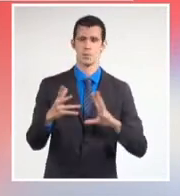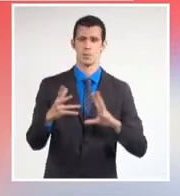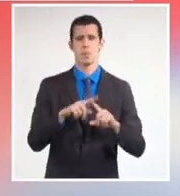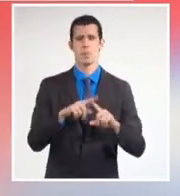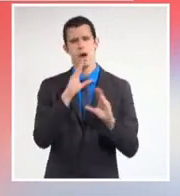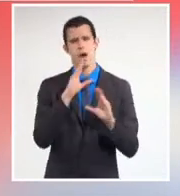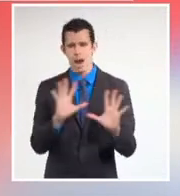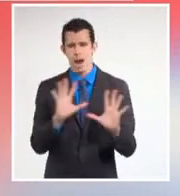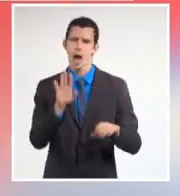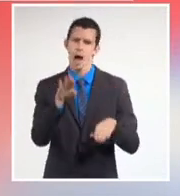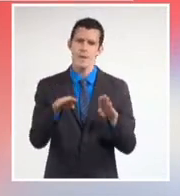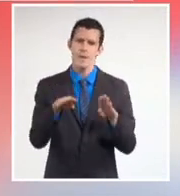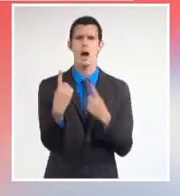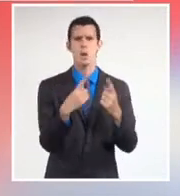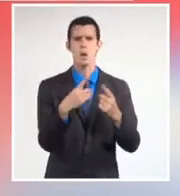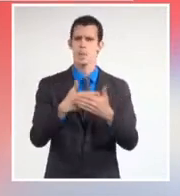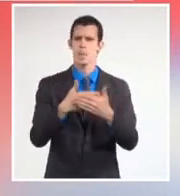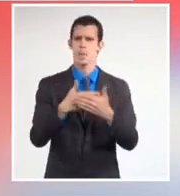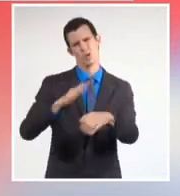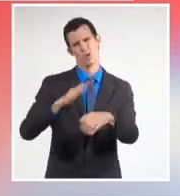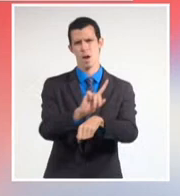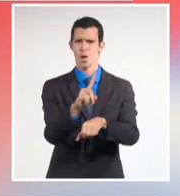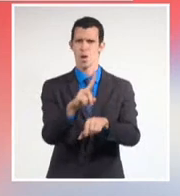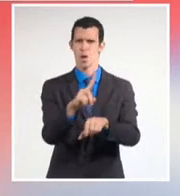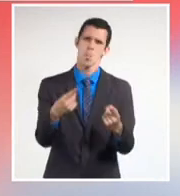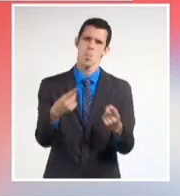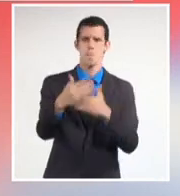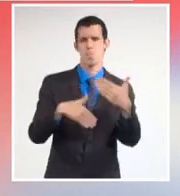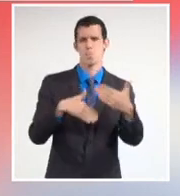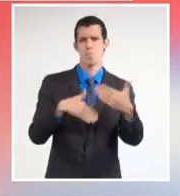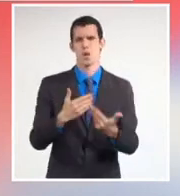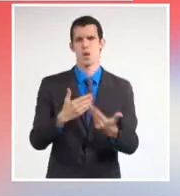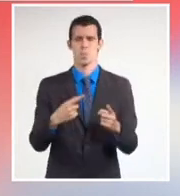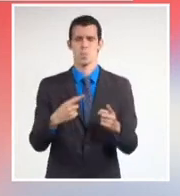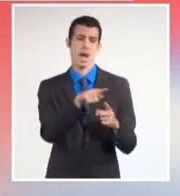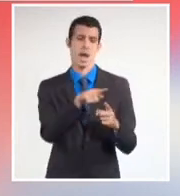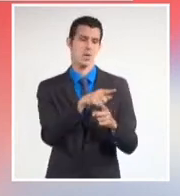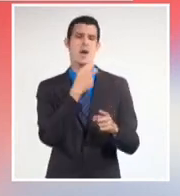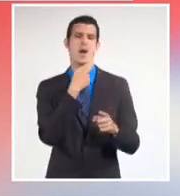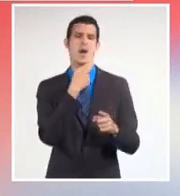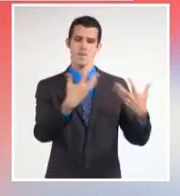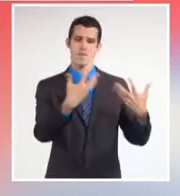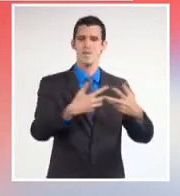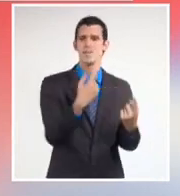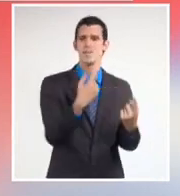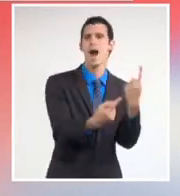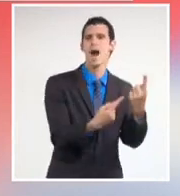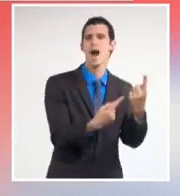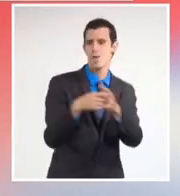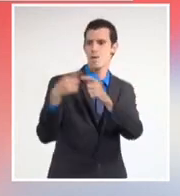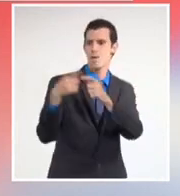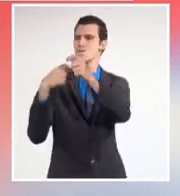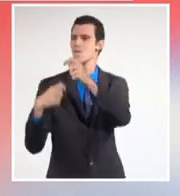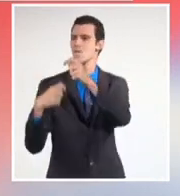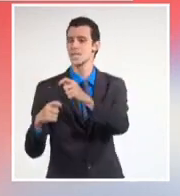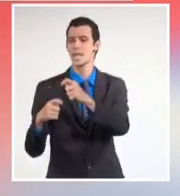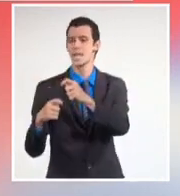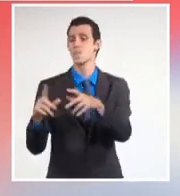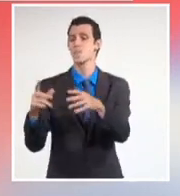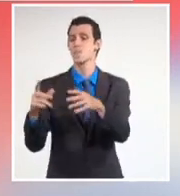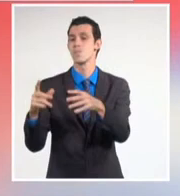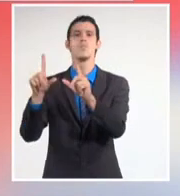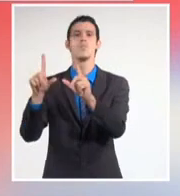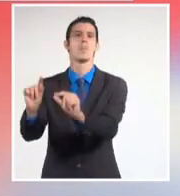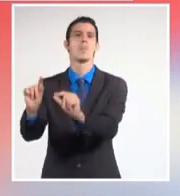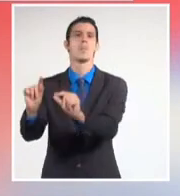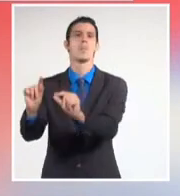están topados, están centralmente establecidos, precisamente como medidas de contención de inflación. Hay otras empresas que han